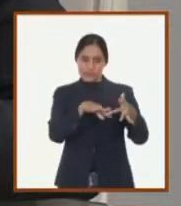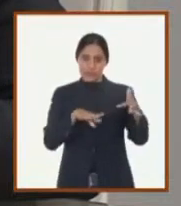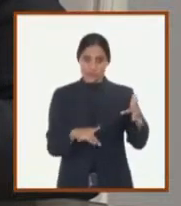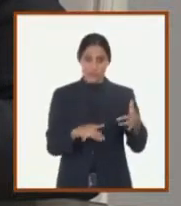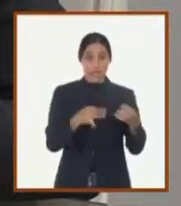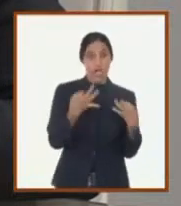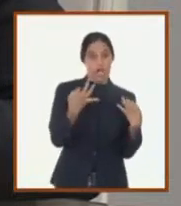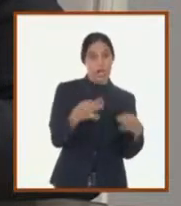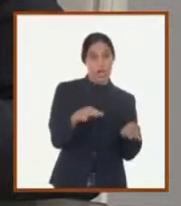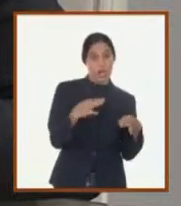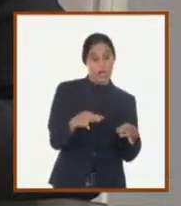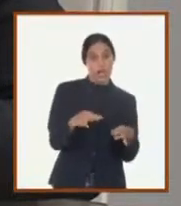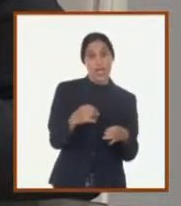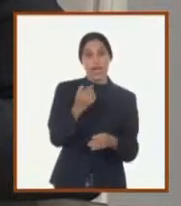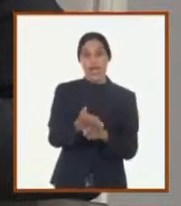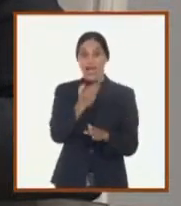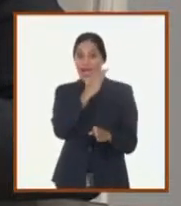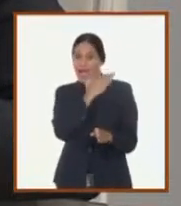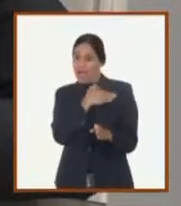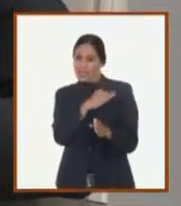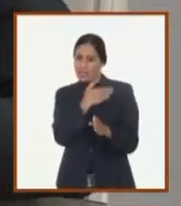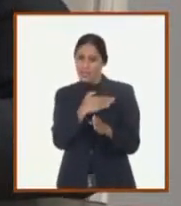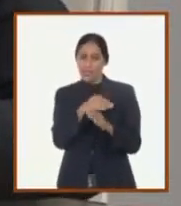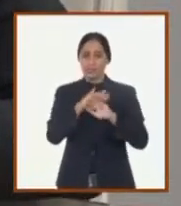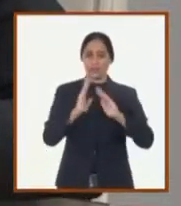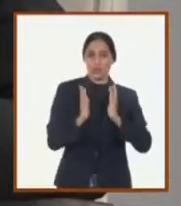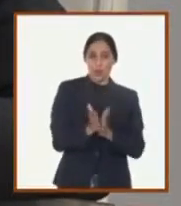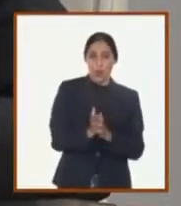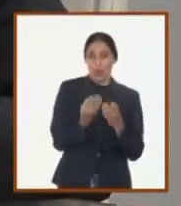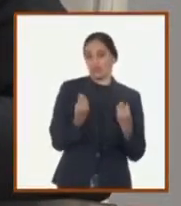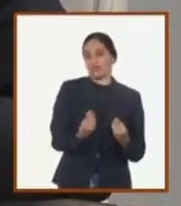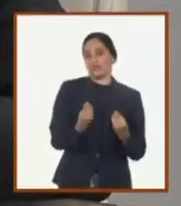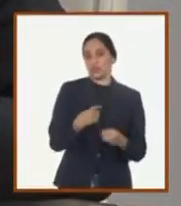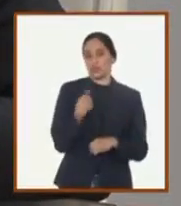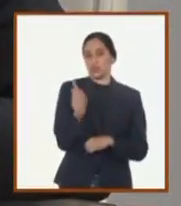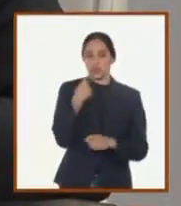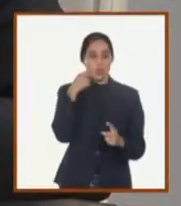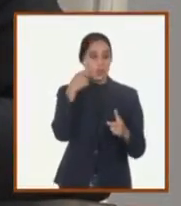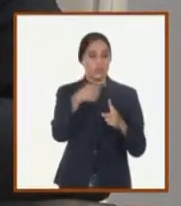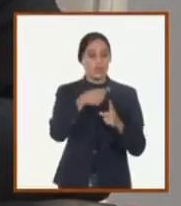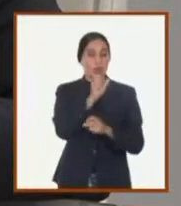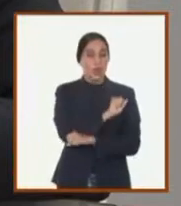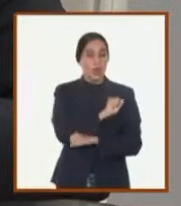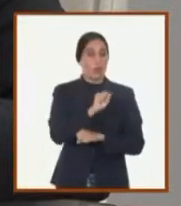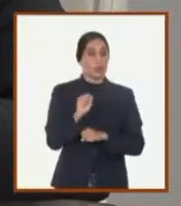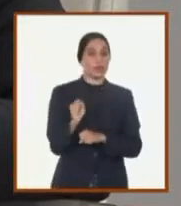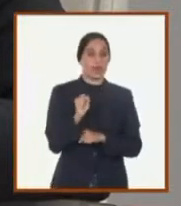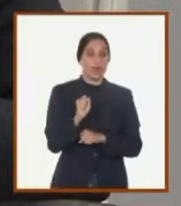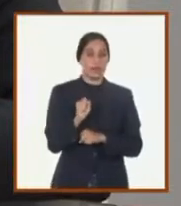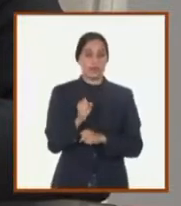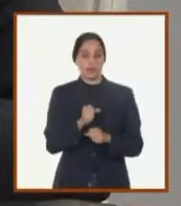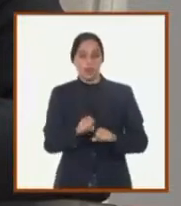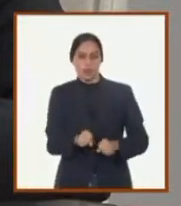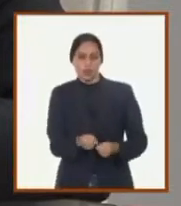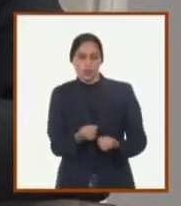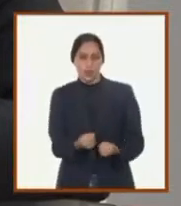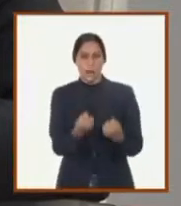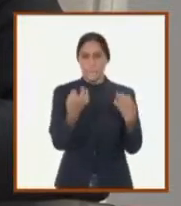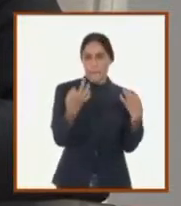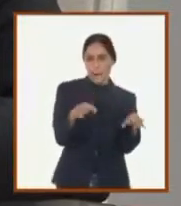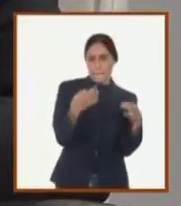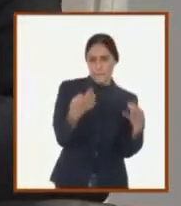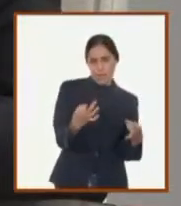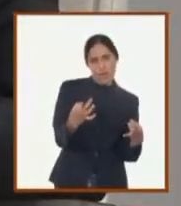instancia compañero era Cómo lograr que no se manipulara mucho el documento original un documento se